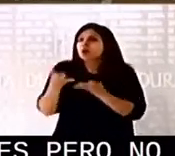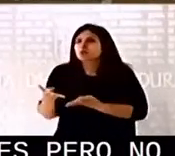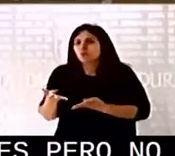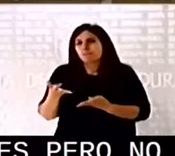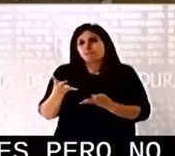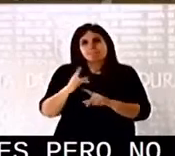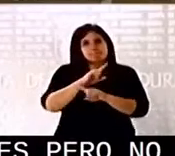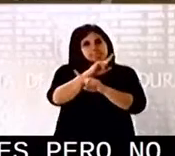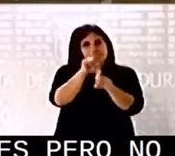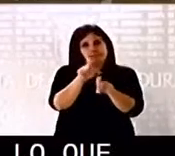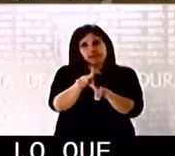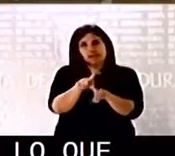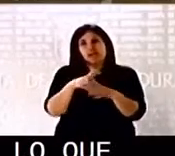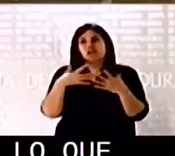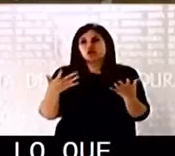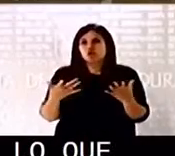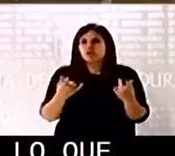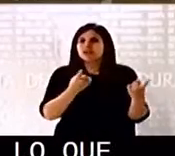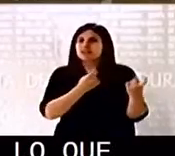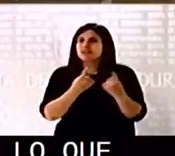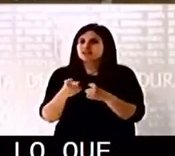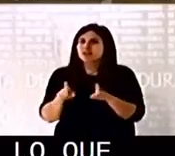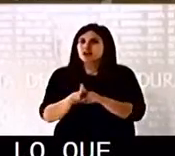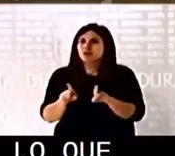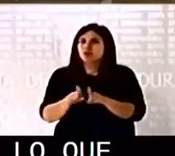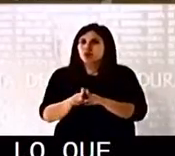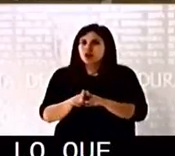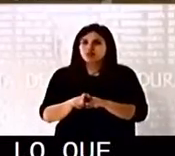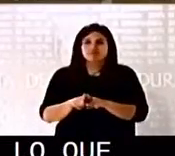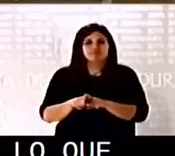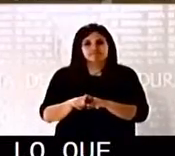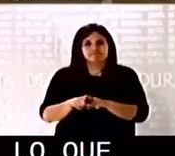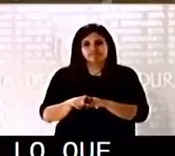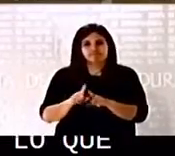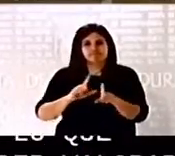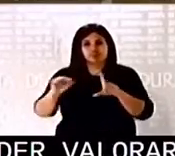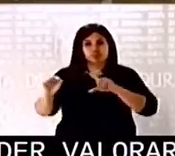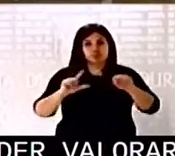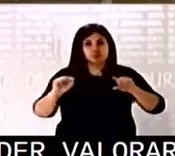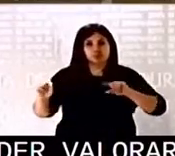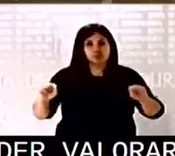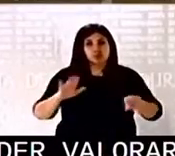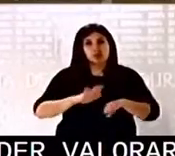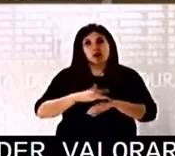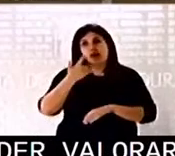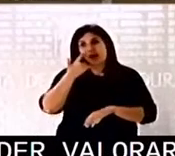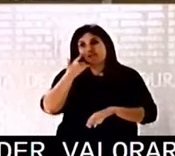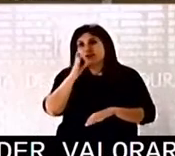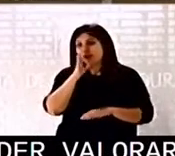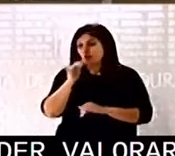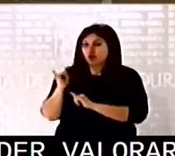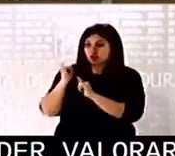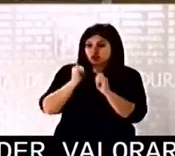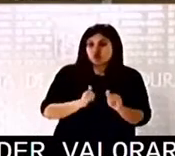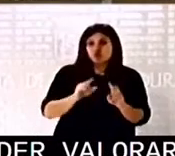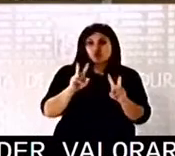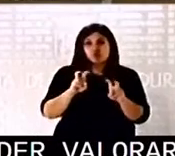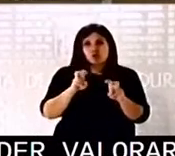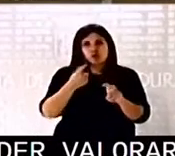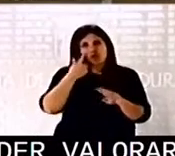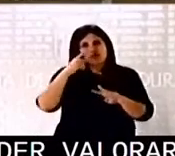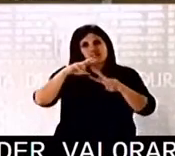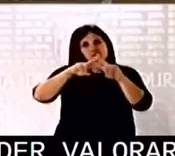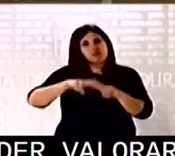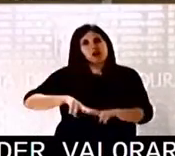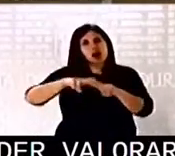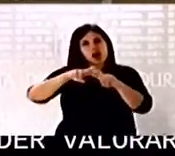Entonces, lo que necesitan es un cierto desahogo para poder valorar socialmente a los que han llegado y poderlo